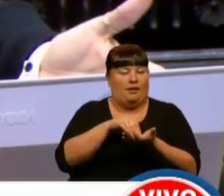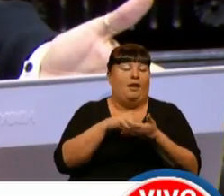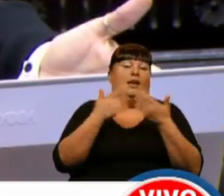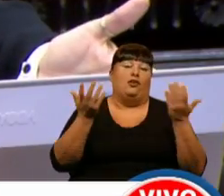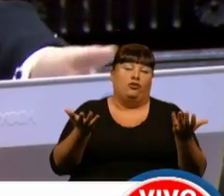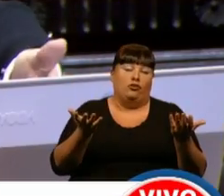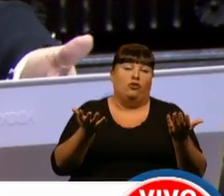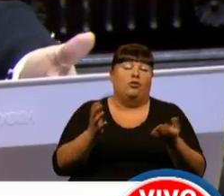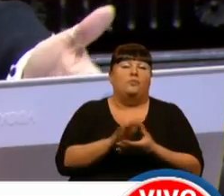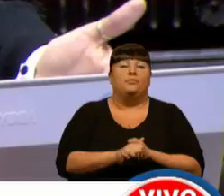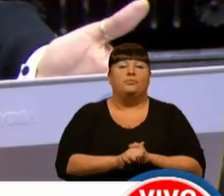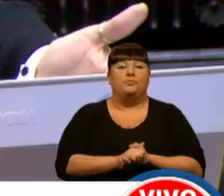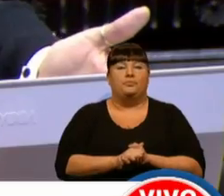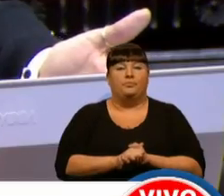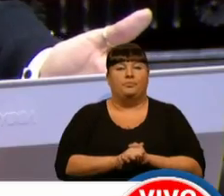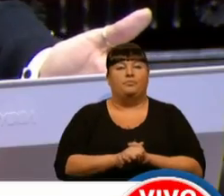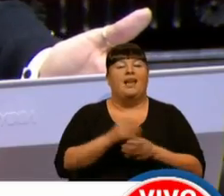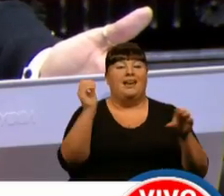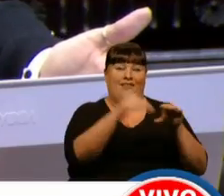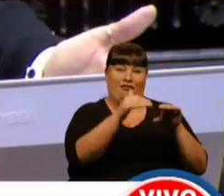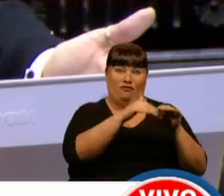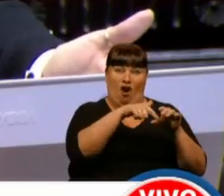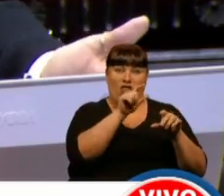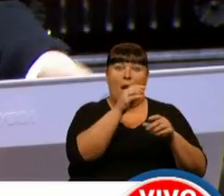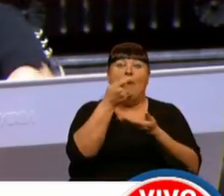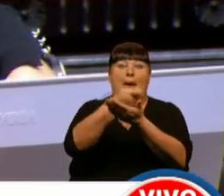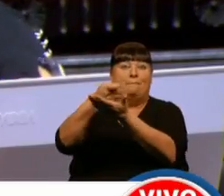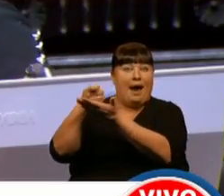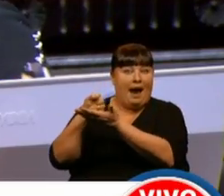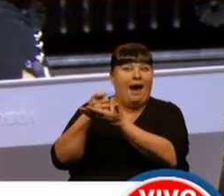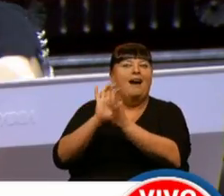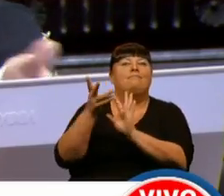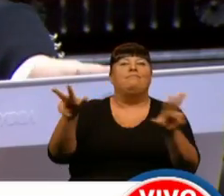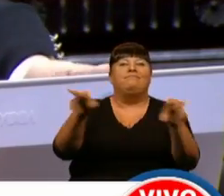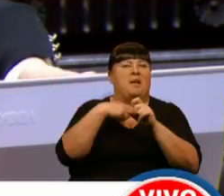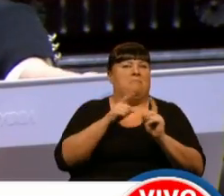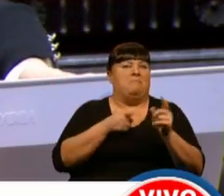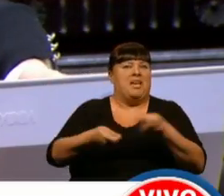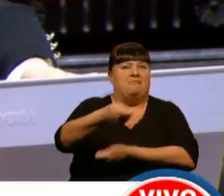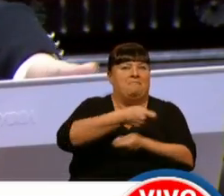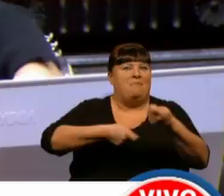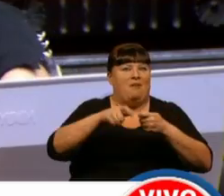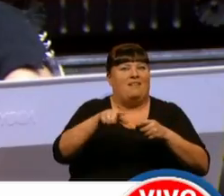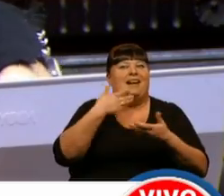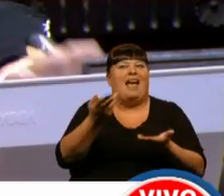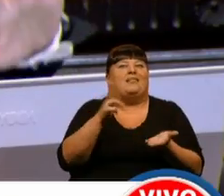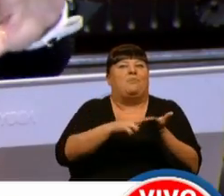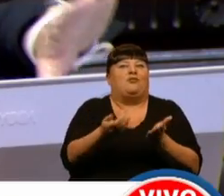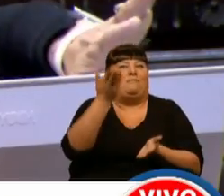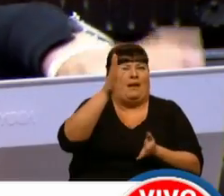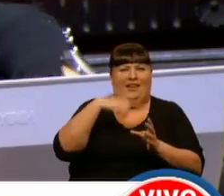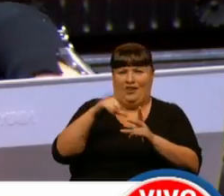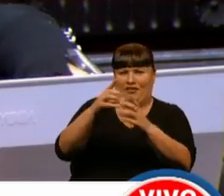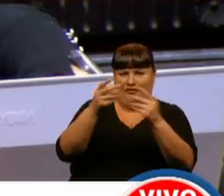consecuencia el fondo fiduciario se estaría auto financiándose con este recargo ya